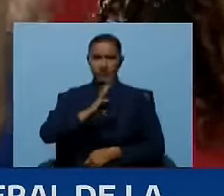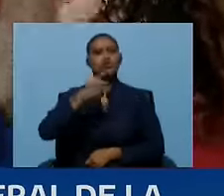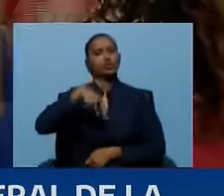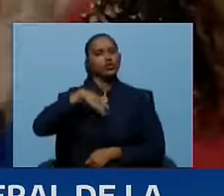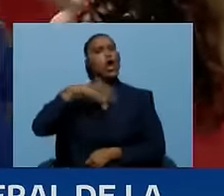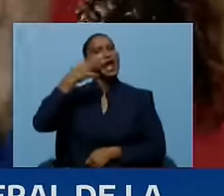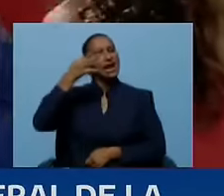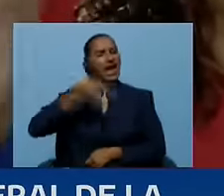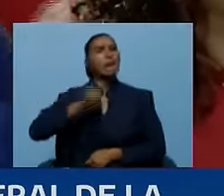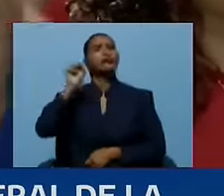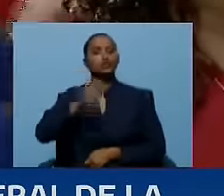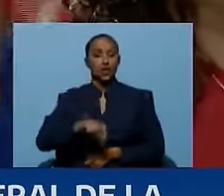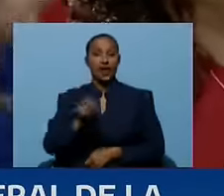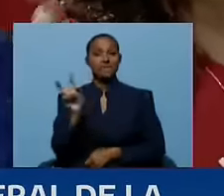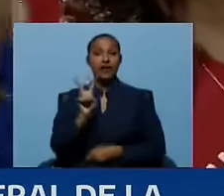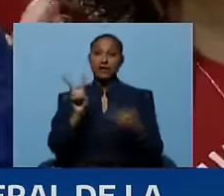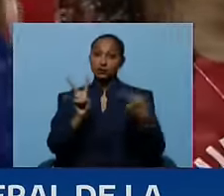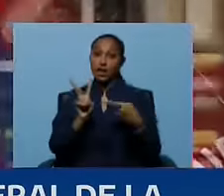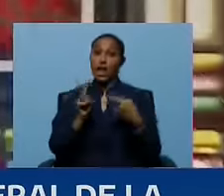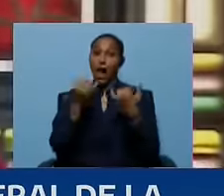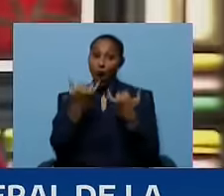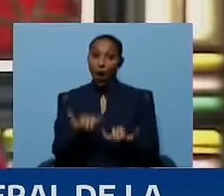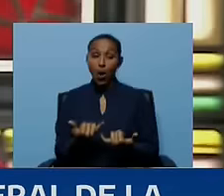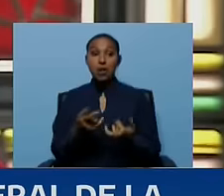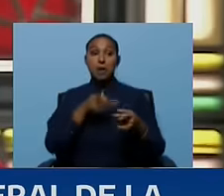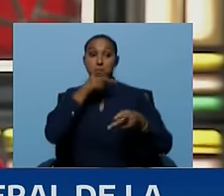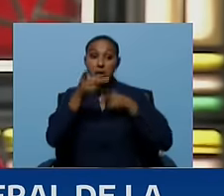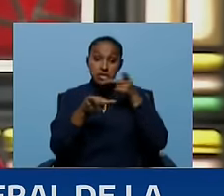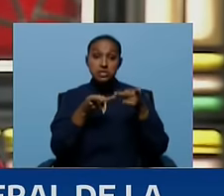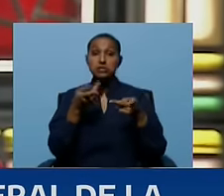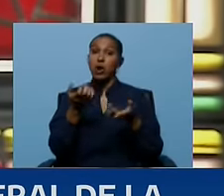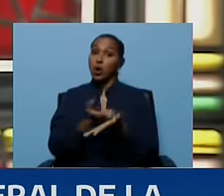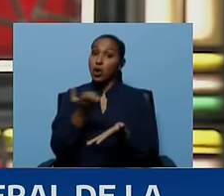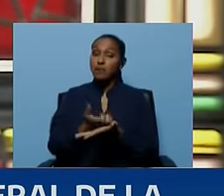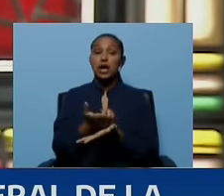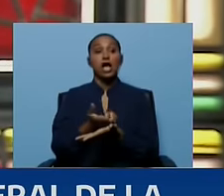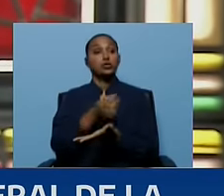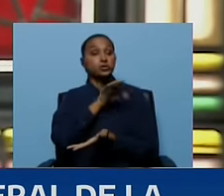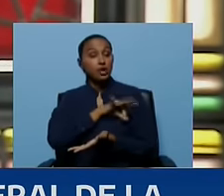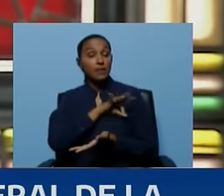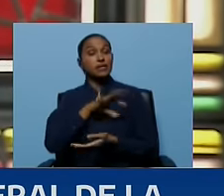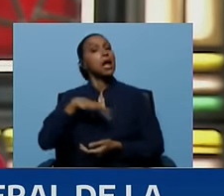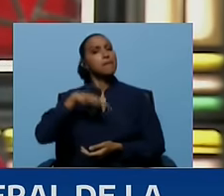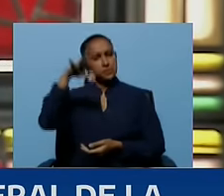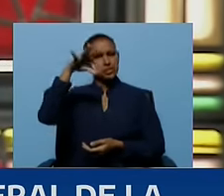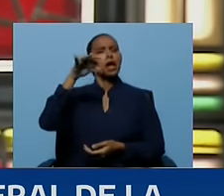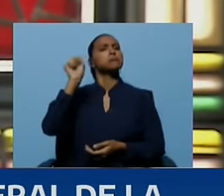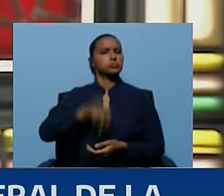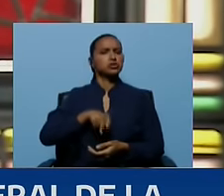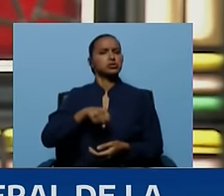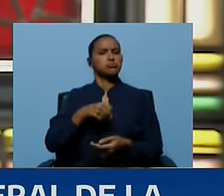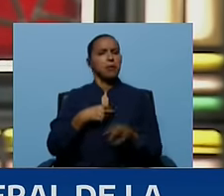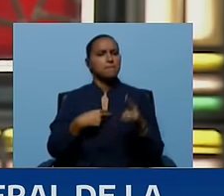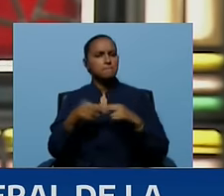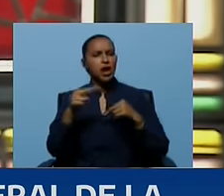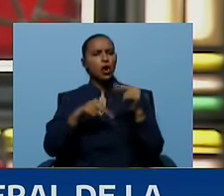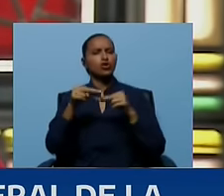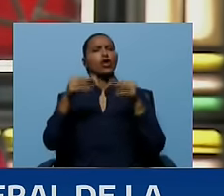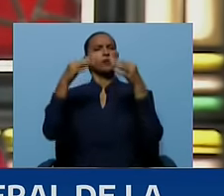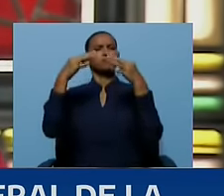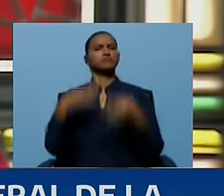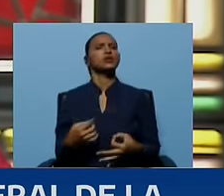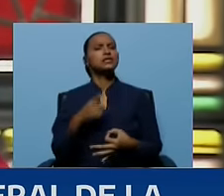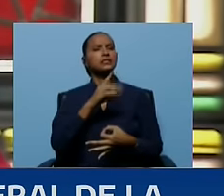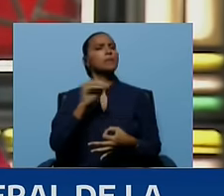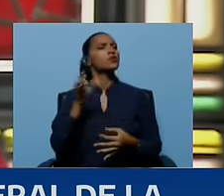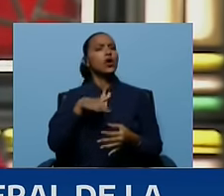en el país hoy, políticamente, económicamente, socialmente y espiritualmente, están dadas para construir definitivamente la